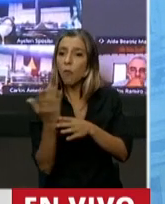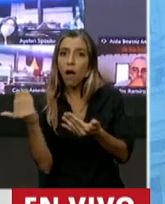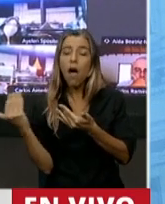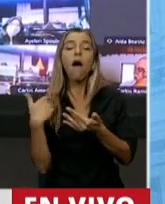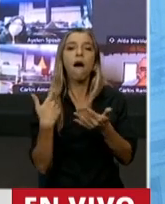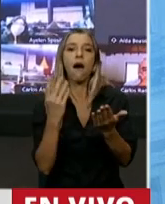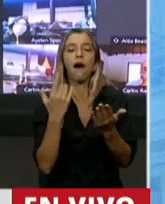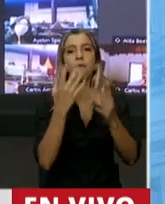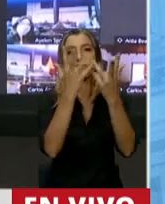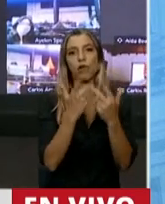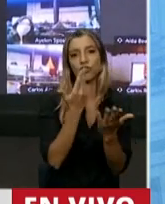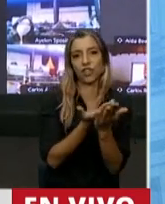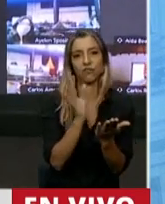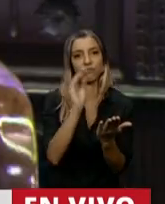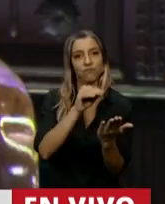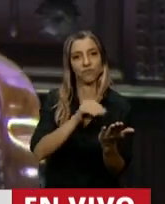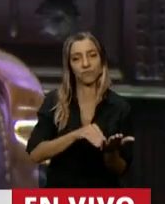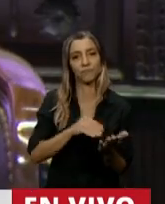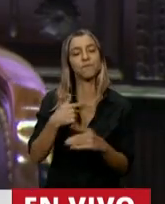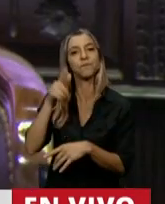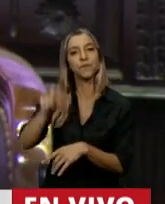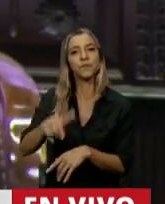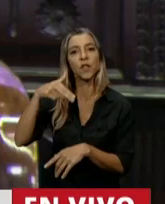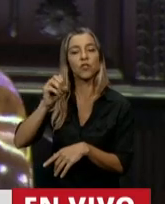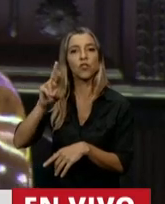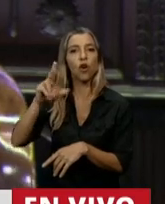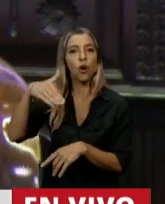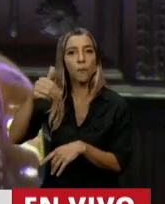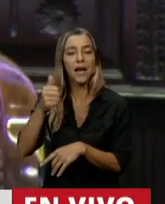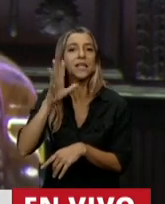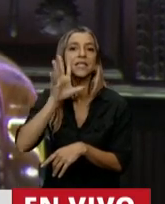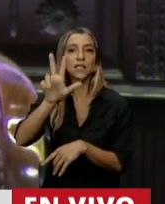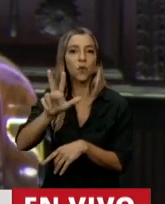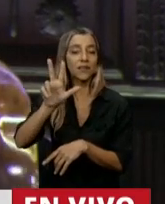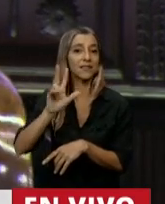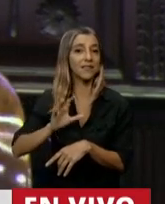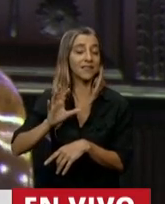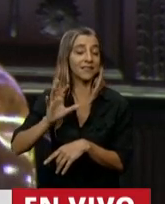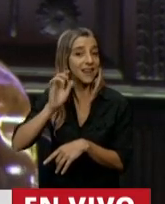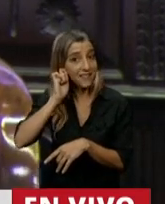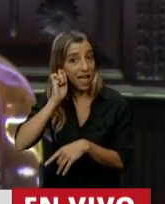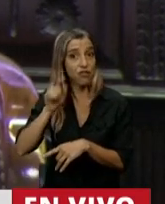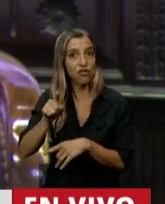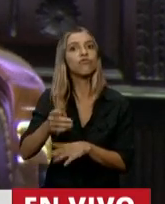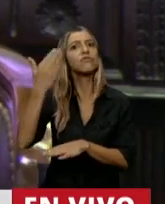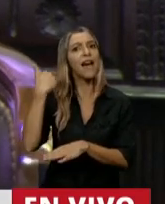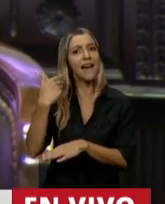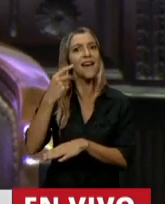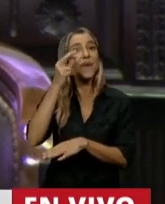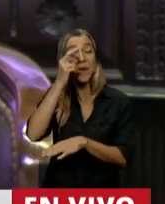53 años. Recién hablábamos de la docencia. Bueno, Norma hace 28 años que es docente,